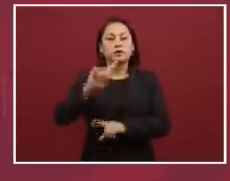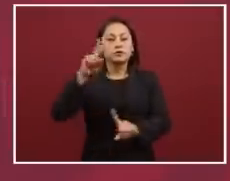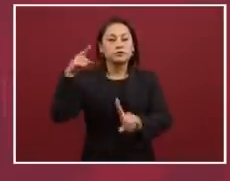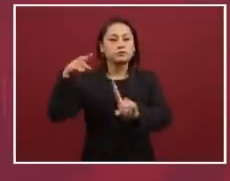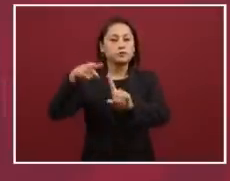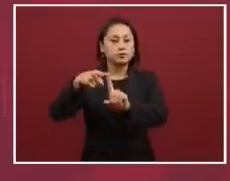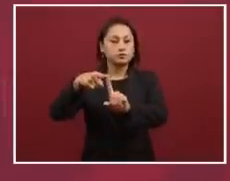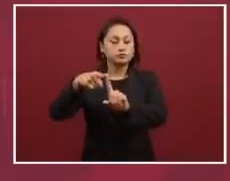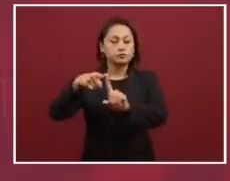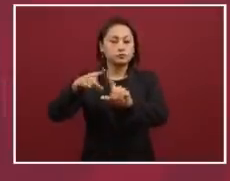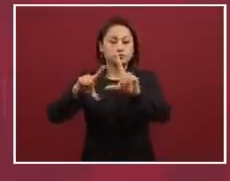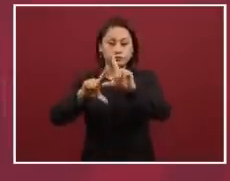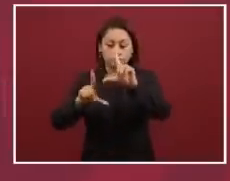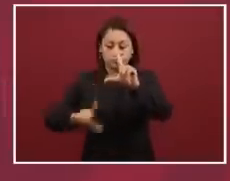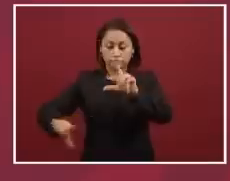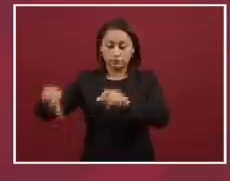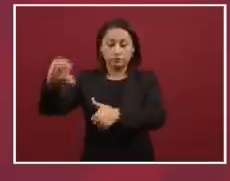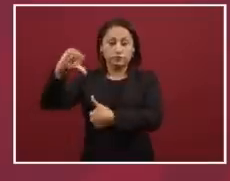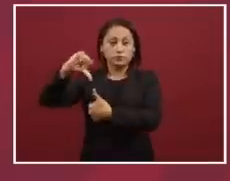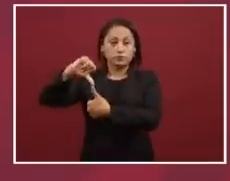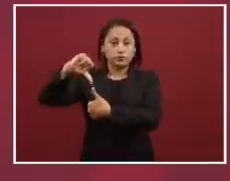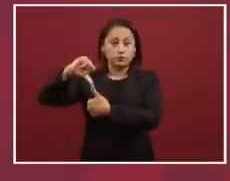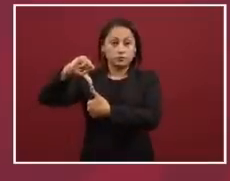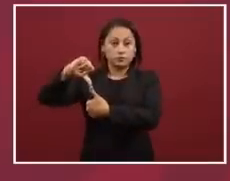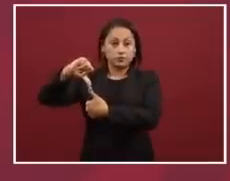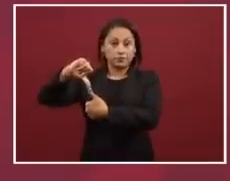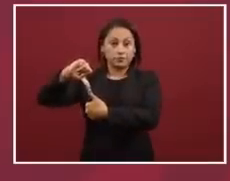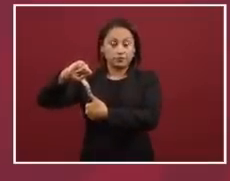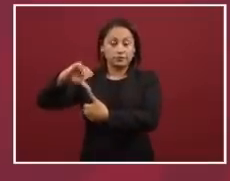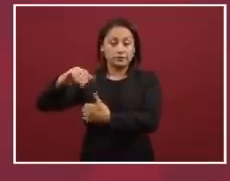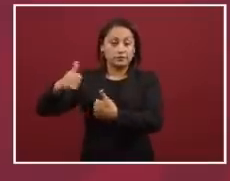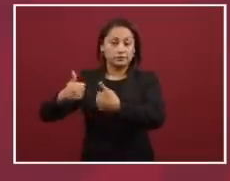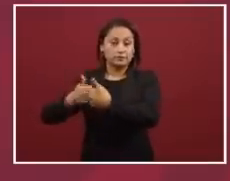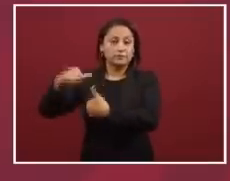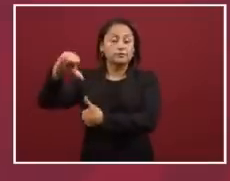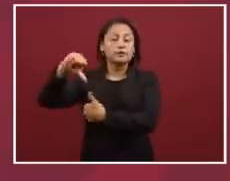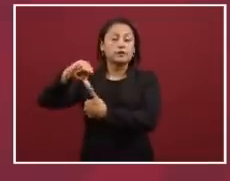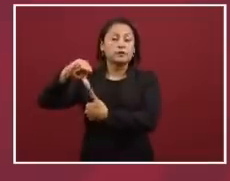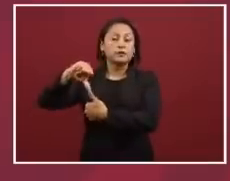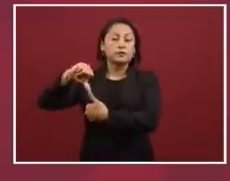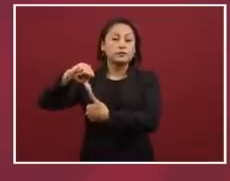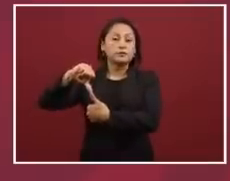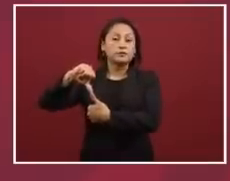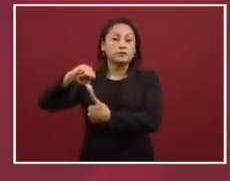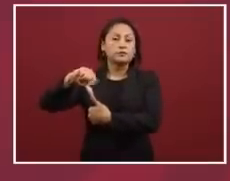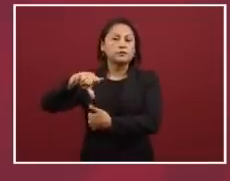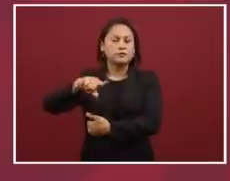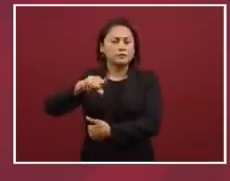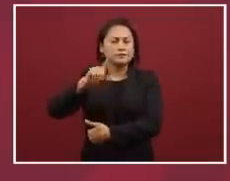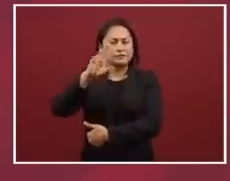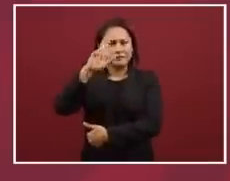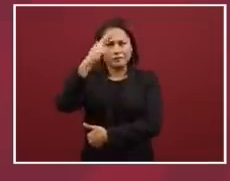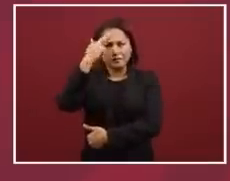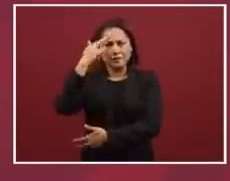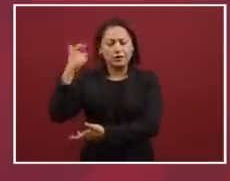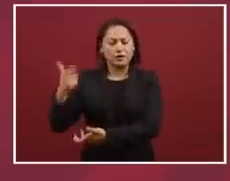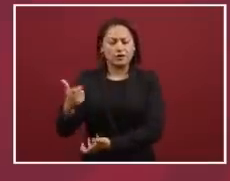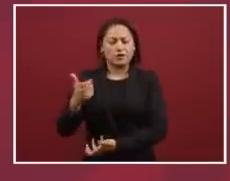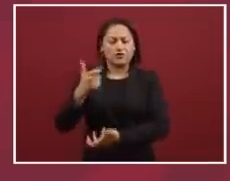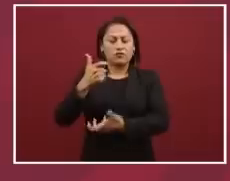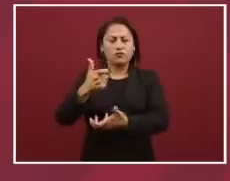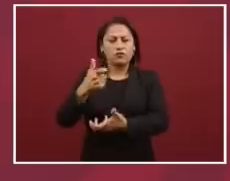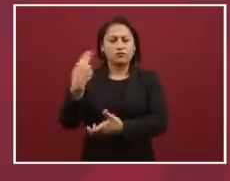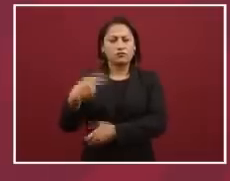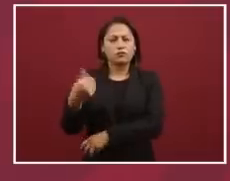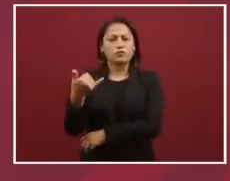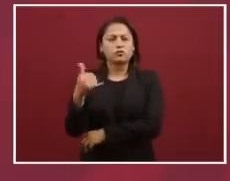Centroamérica, el Fondo Yucatán, que tiene más de 2,000 millones de pesos. No se ha ejercido, entonces